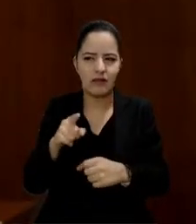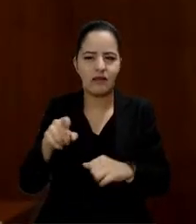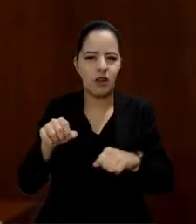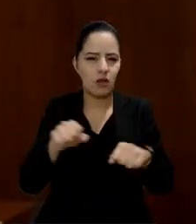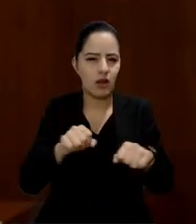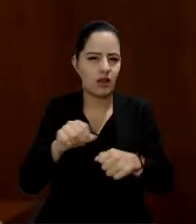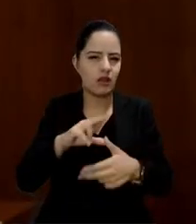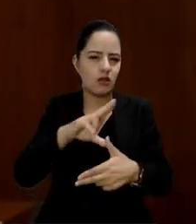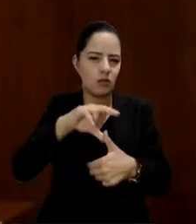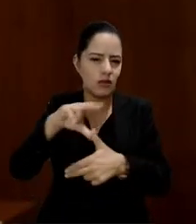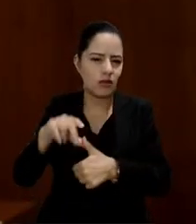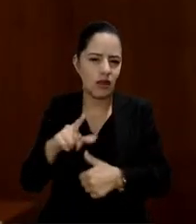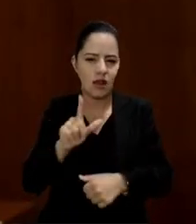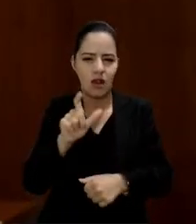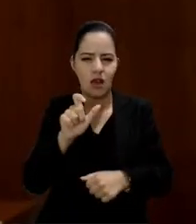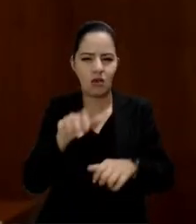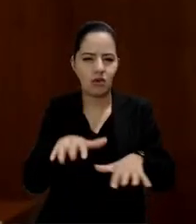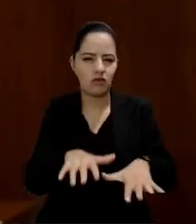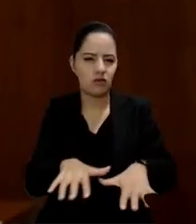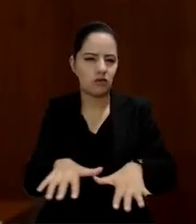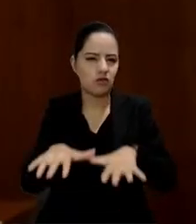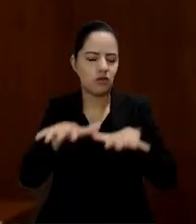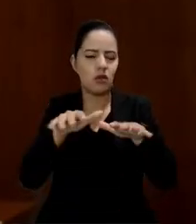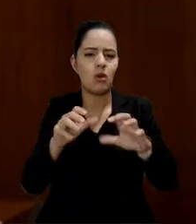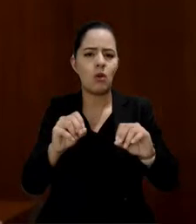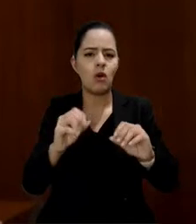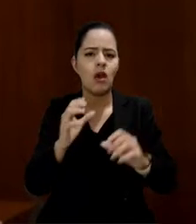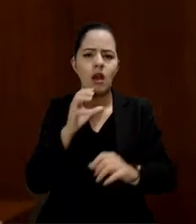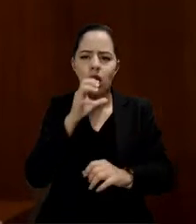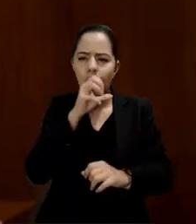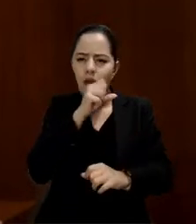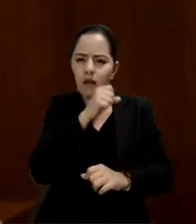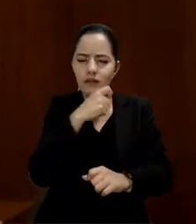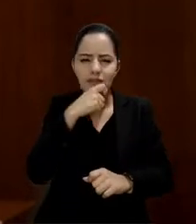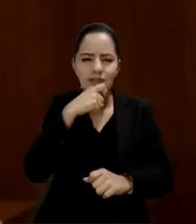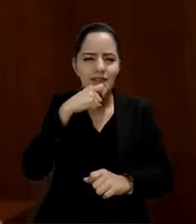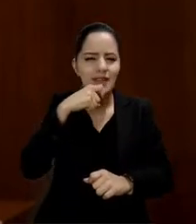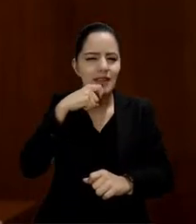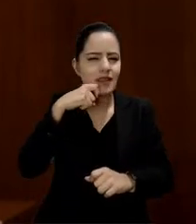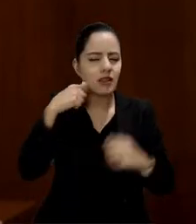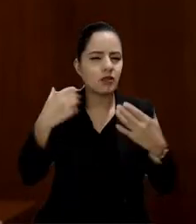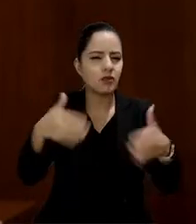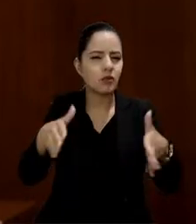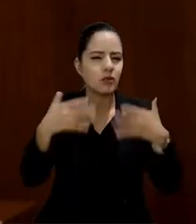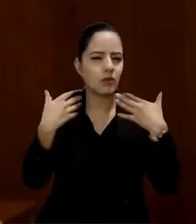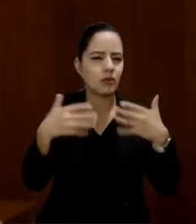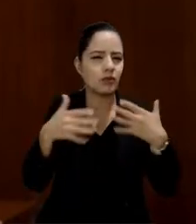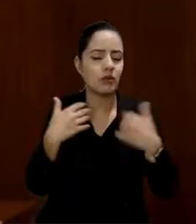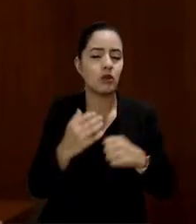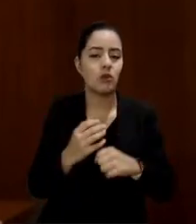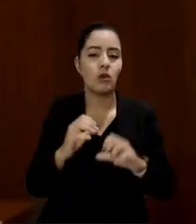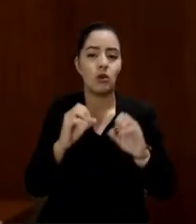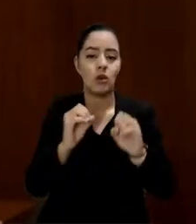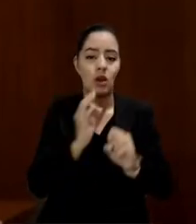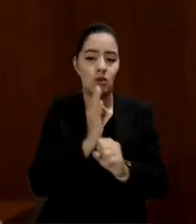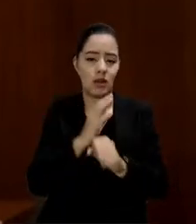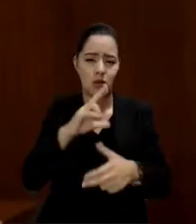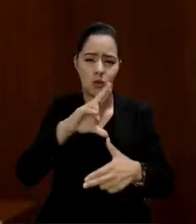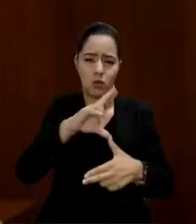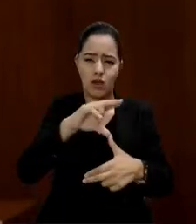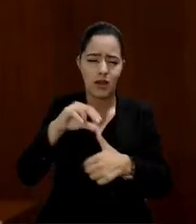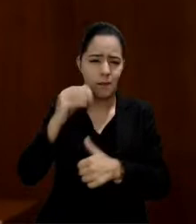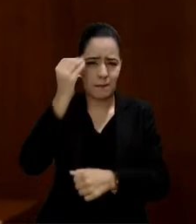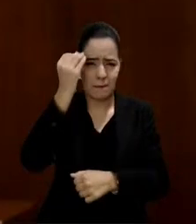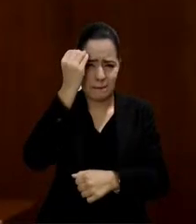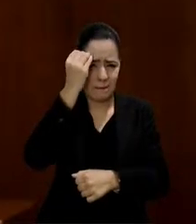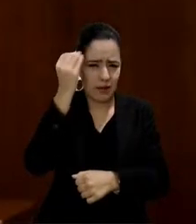son inundaciones, olas de calor, sequías o el que es hasta hoy el peor huracán de nuestra